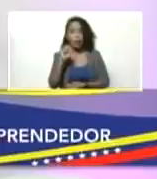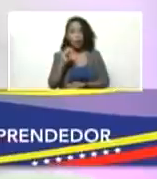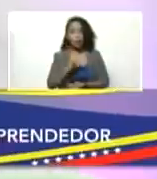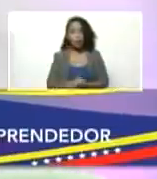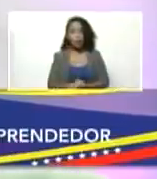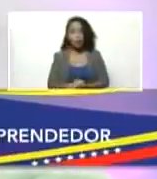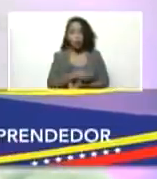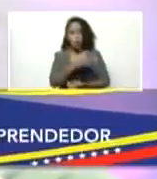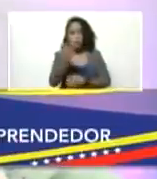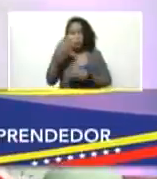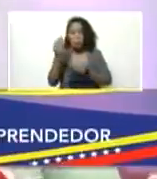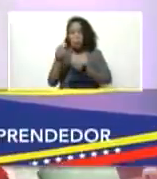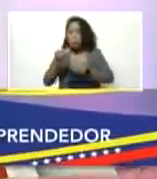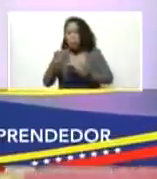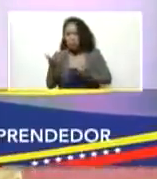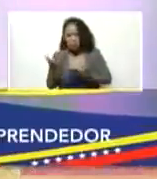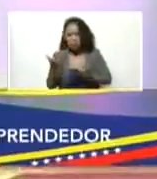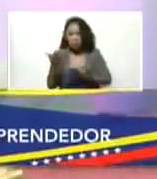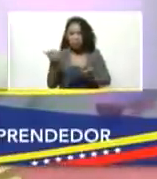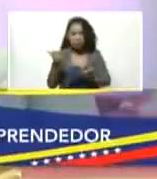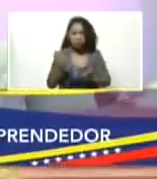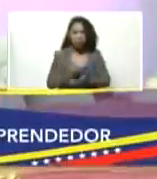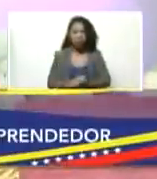¿Cómo están ustedes? Raquel.